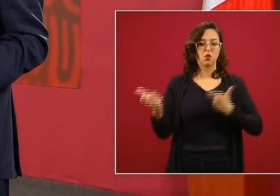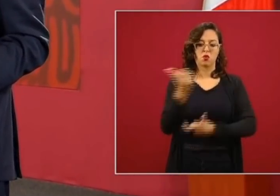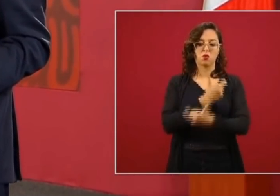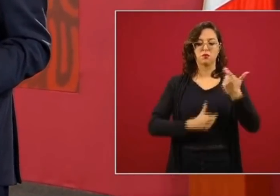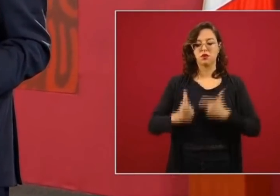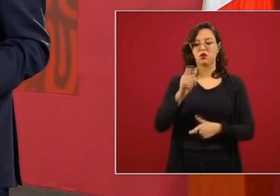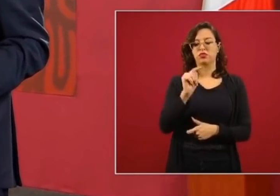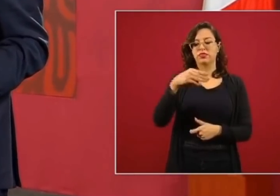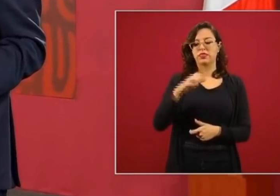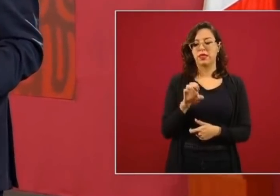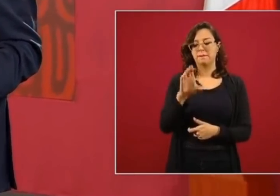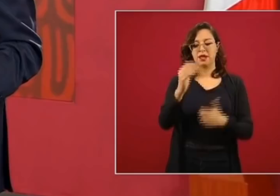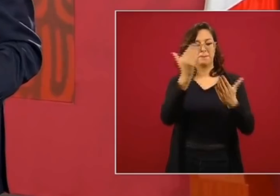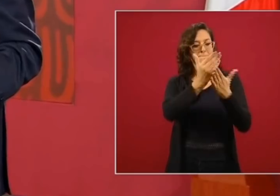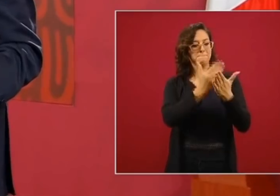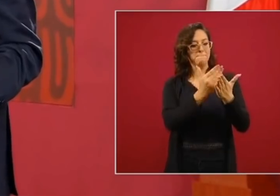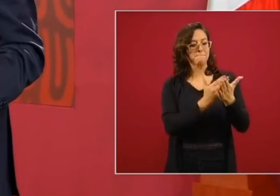este acuerdo,